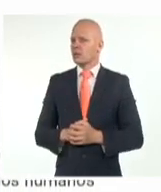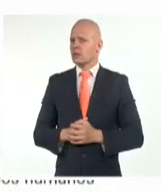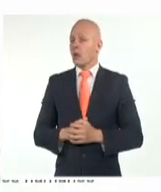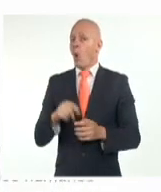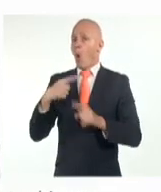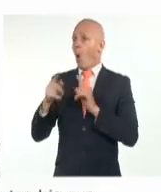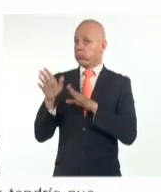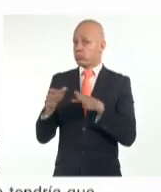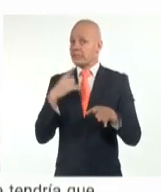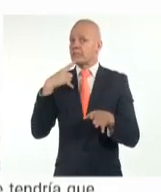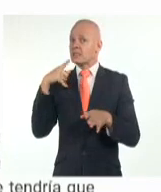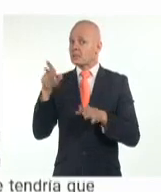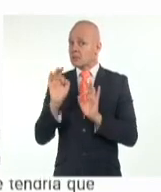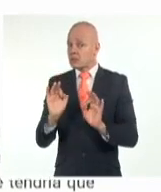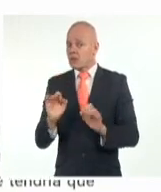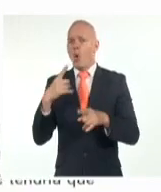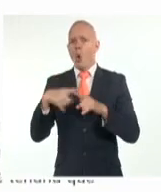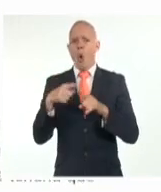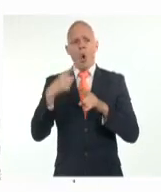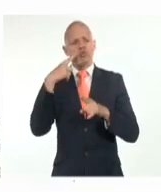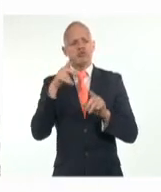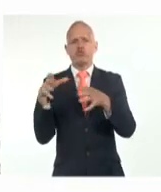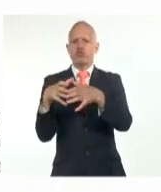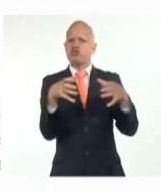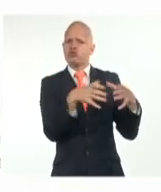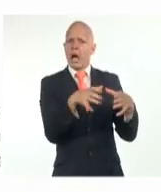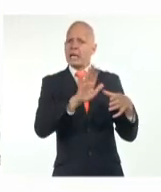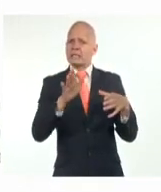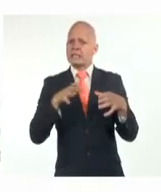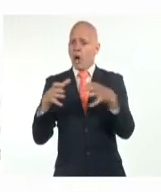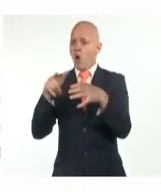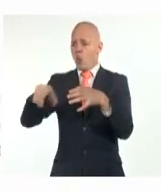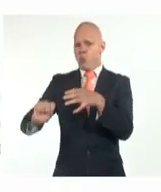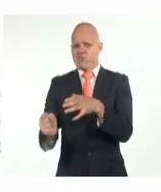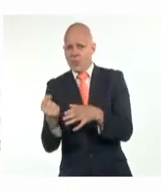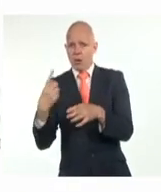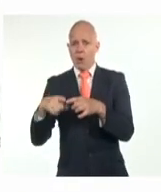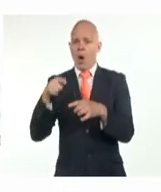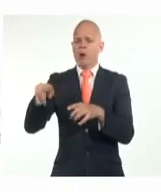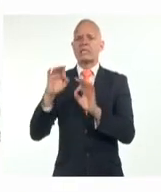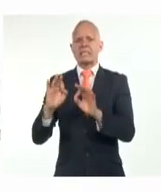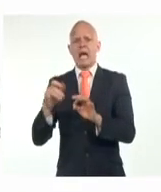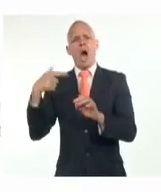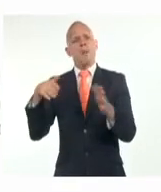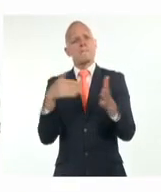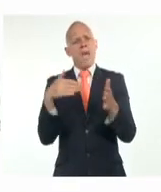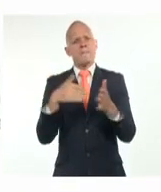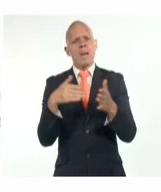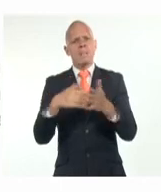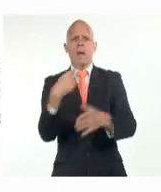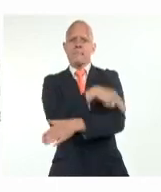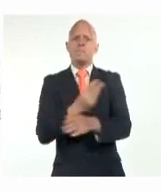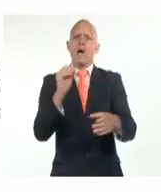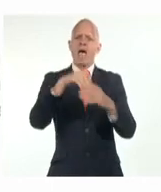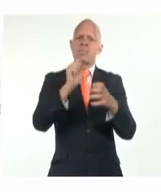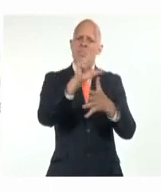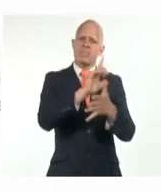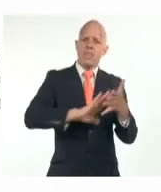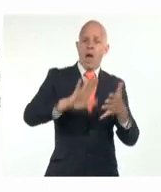enfoques parcializados por posiciones de derecha cuando se valoran situaciones presentes en países de América Latina y o del Medio